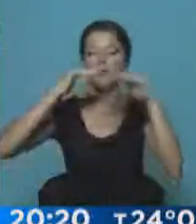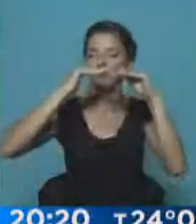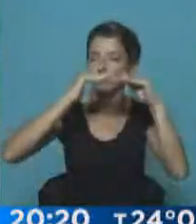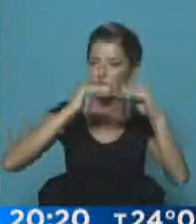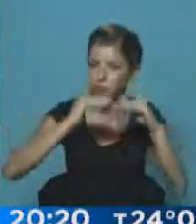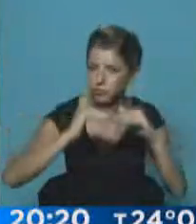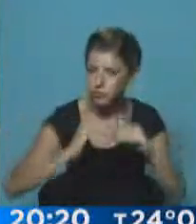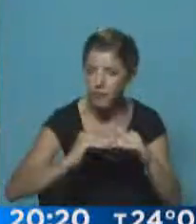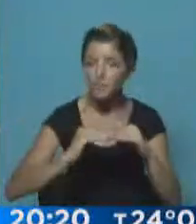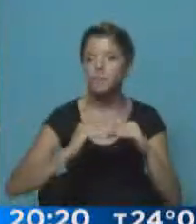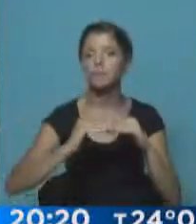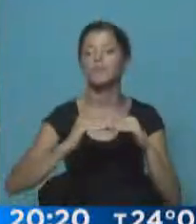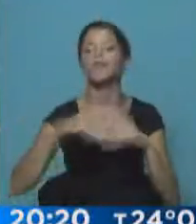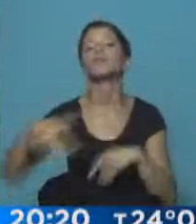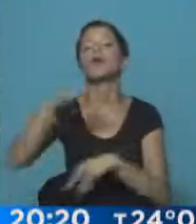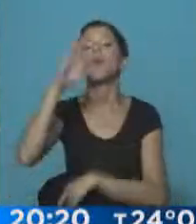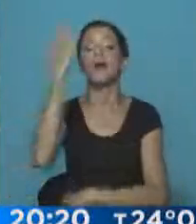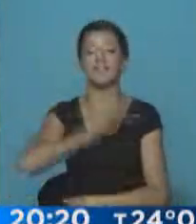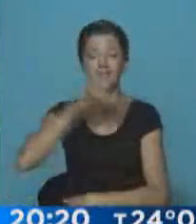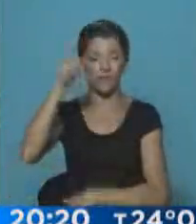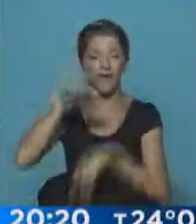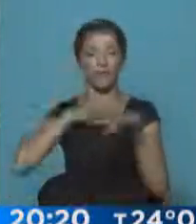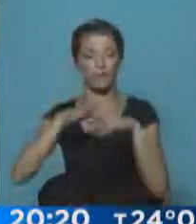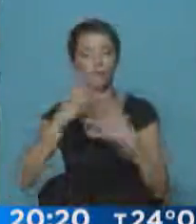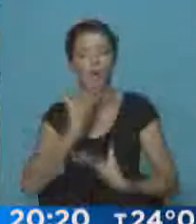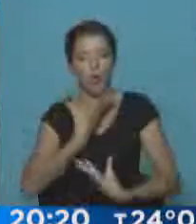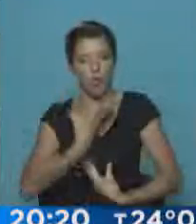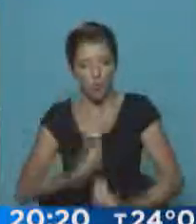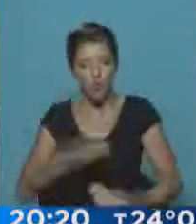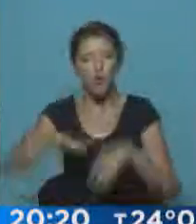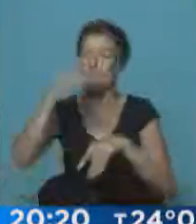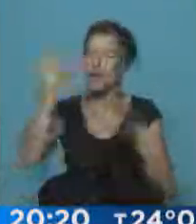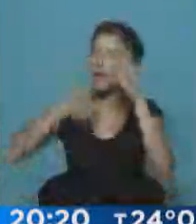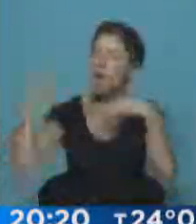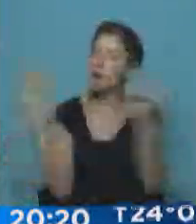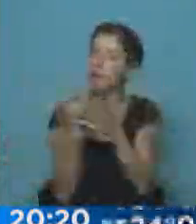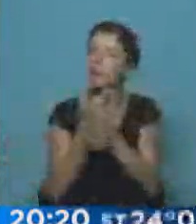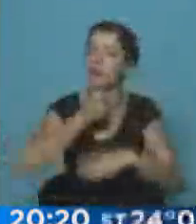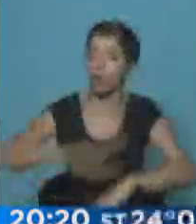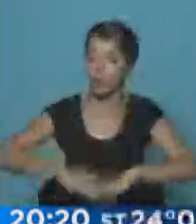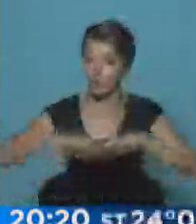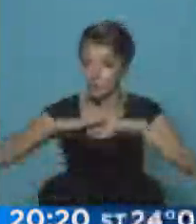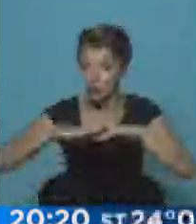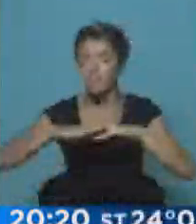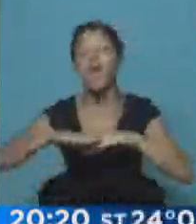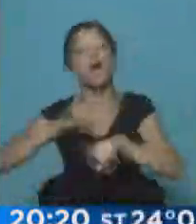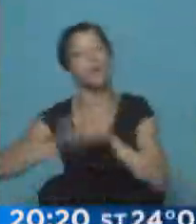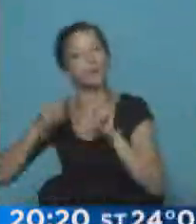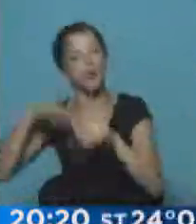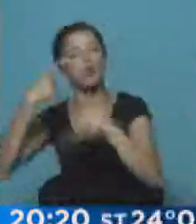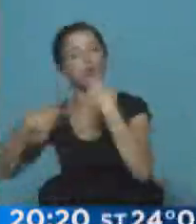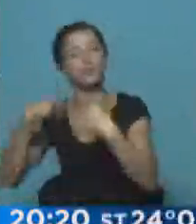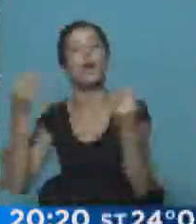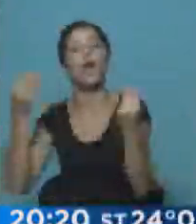cauce en los distintos puertos de Santa Fe alivia la situación de las ciudades más comprometidas por la crecida, aunque aún continúan